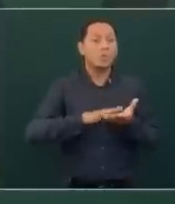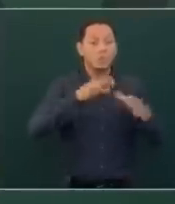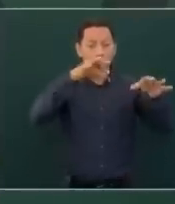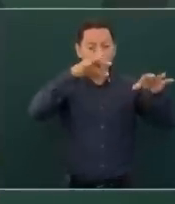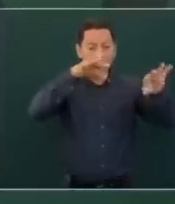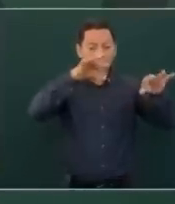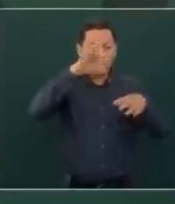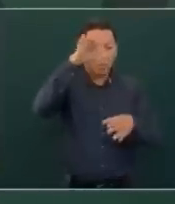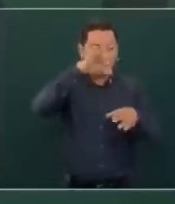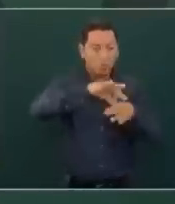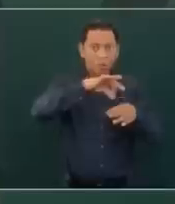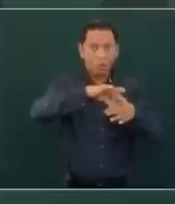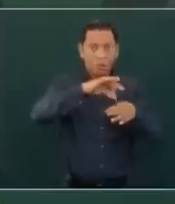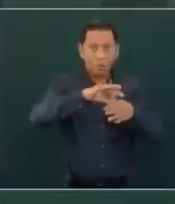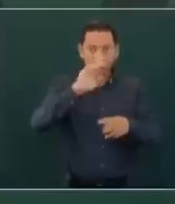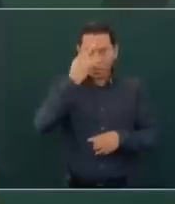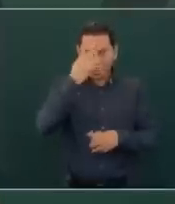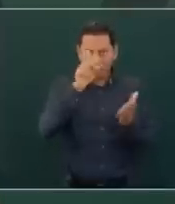de